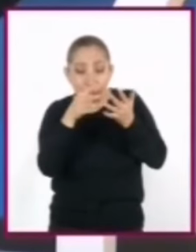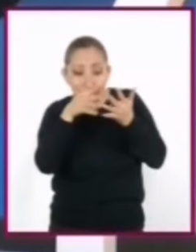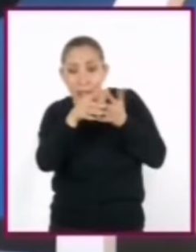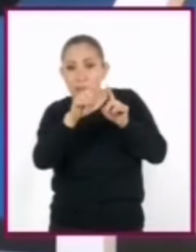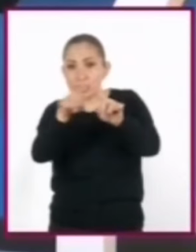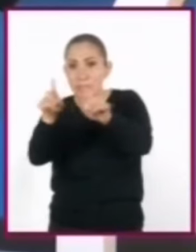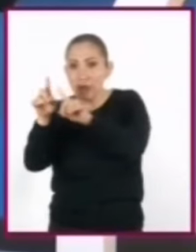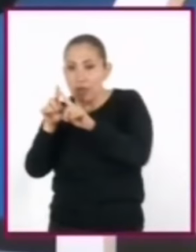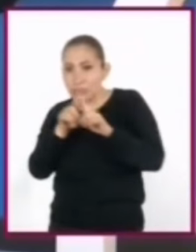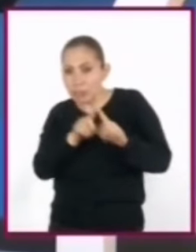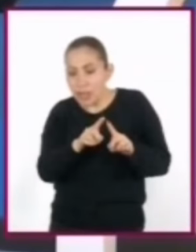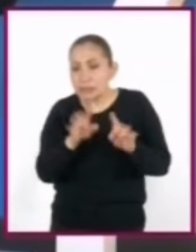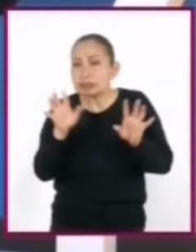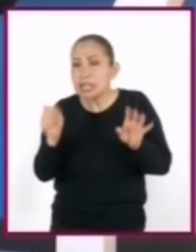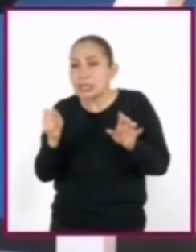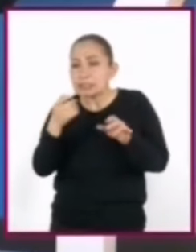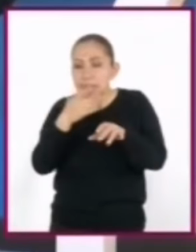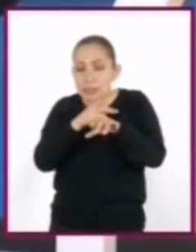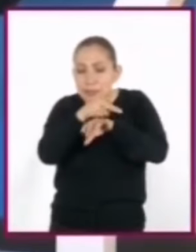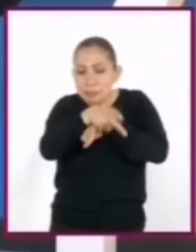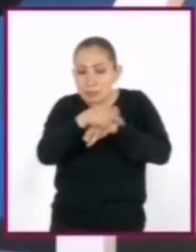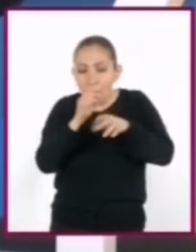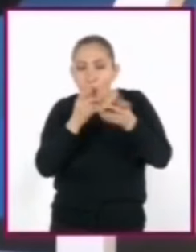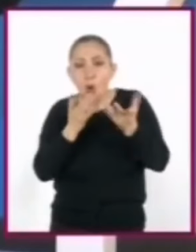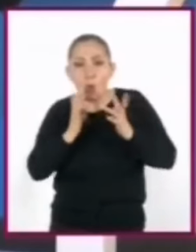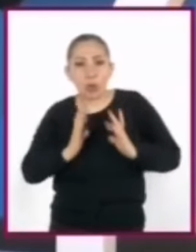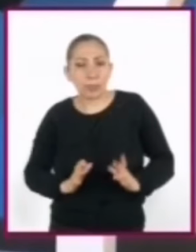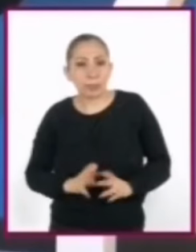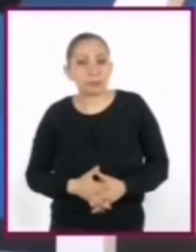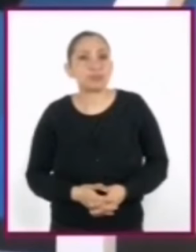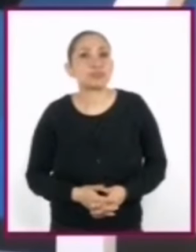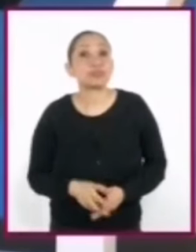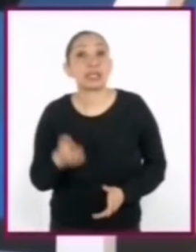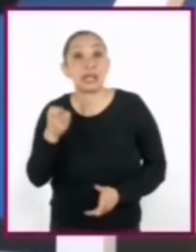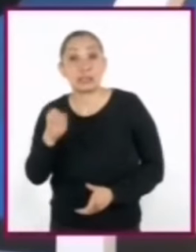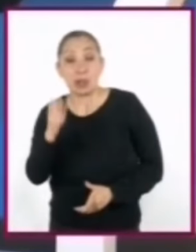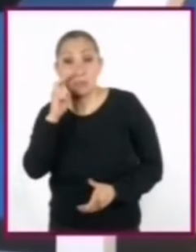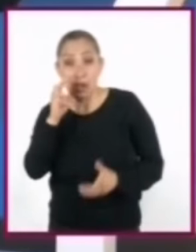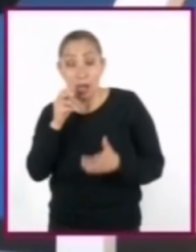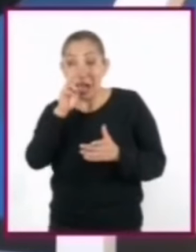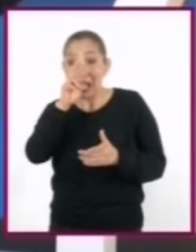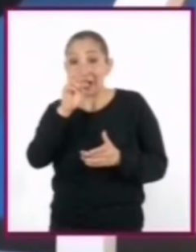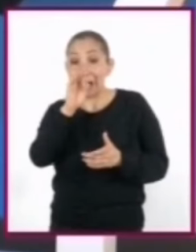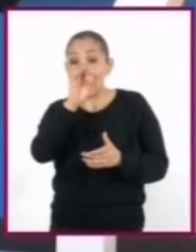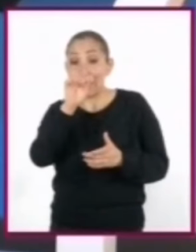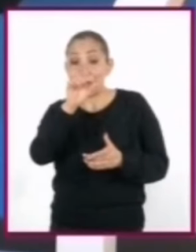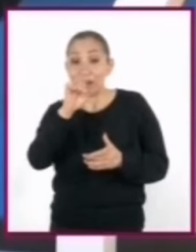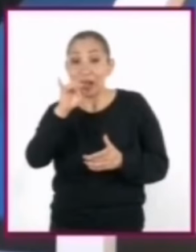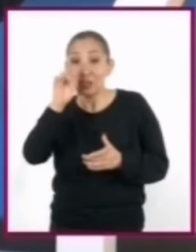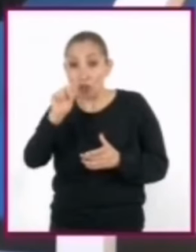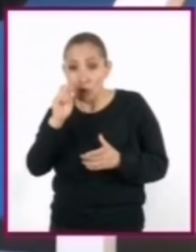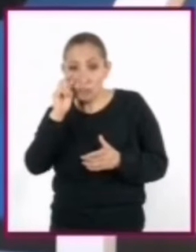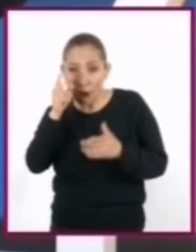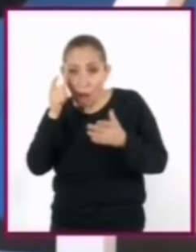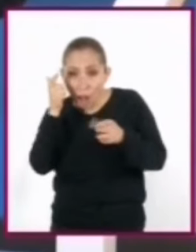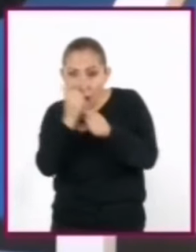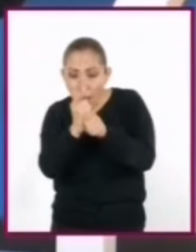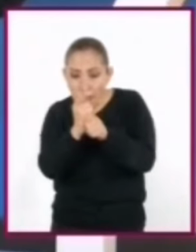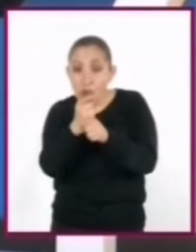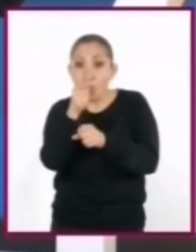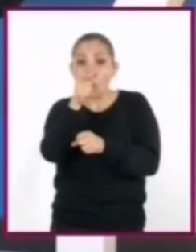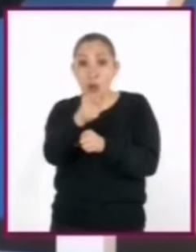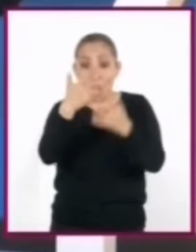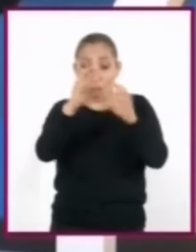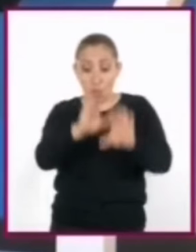de diferentes tipos de tejidos del cuerpo. A partir de las reflexiones detectadas y procesadas,